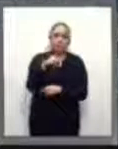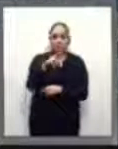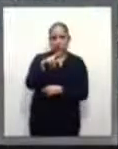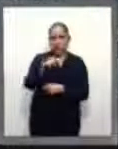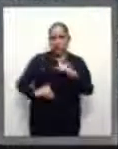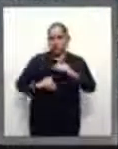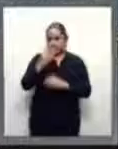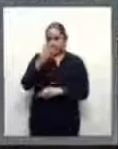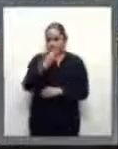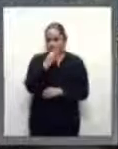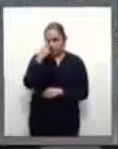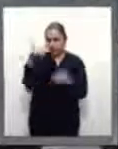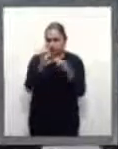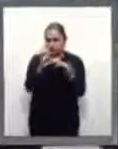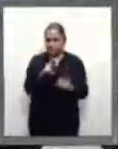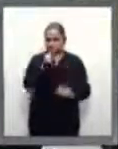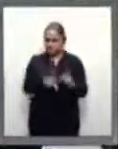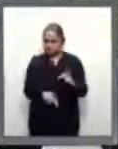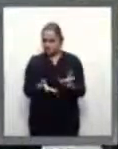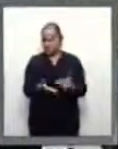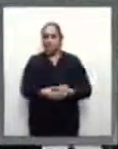para fundamentar la moción.